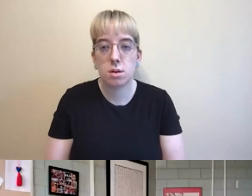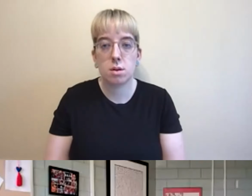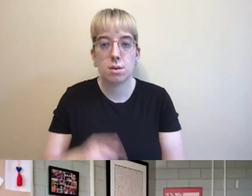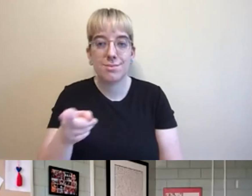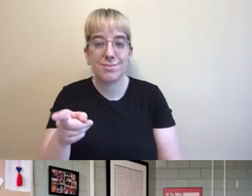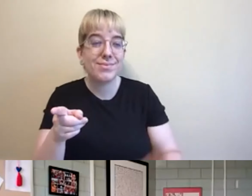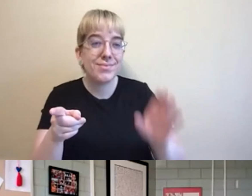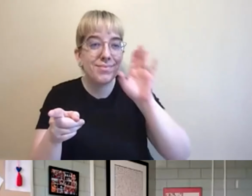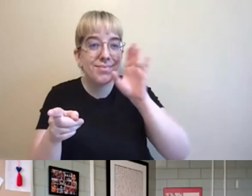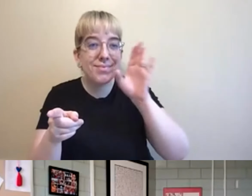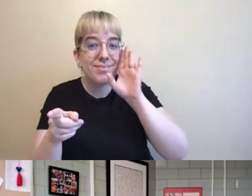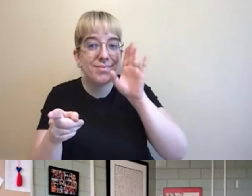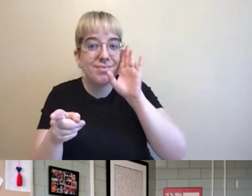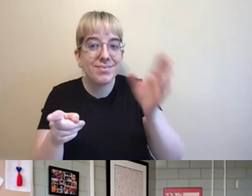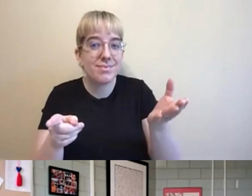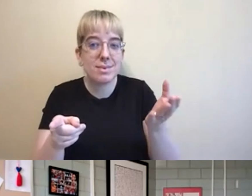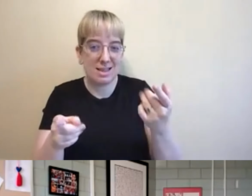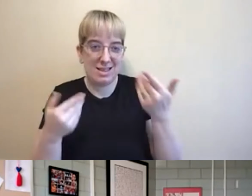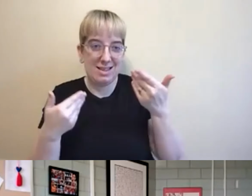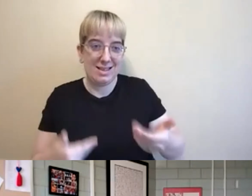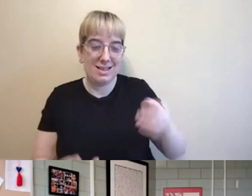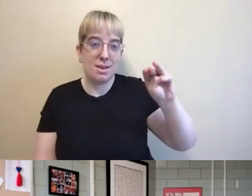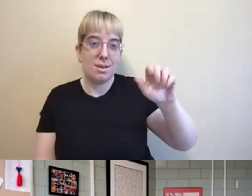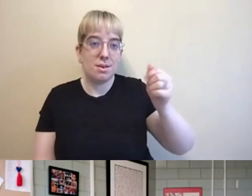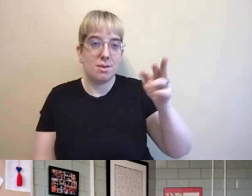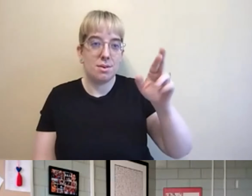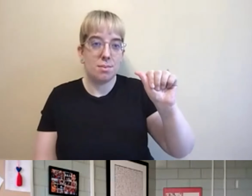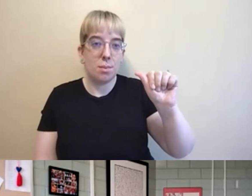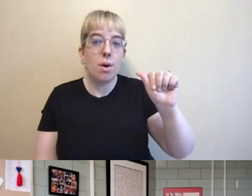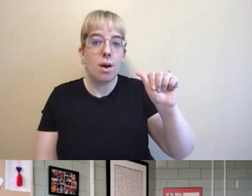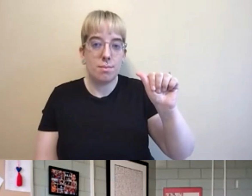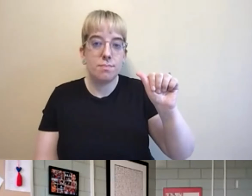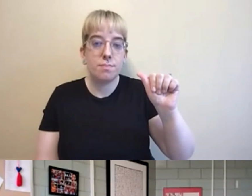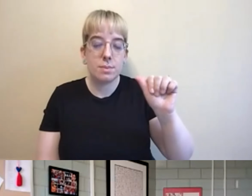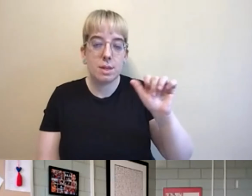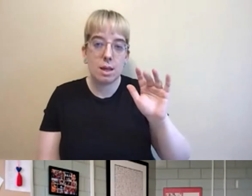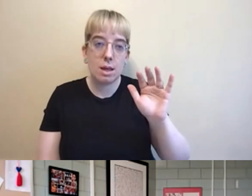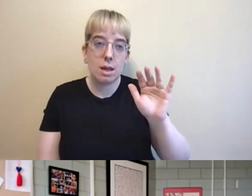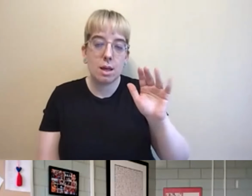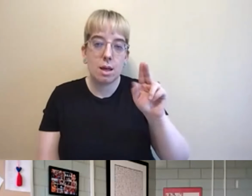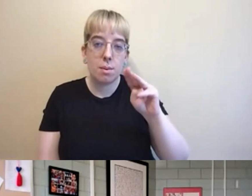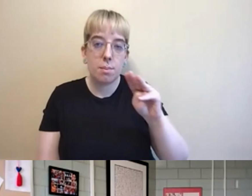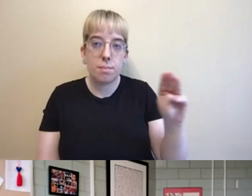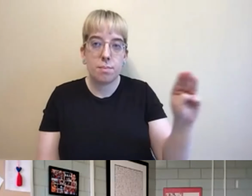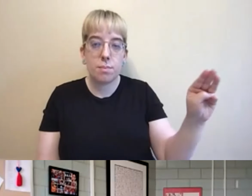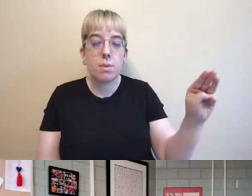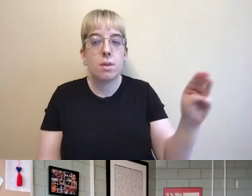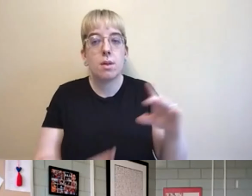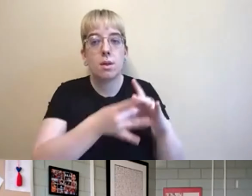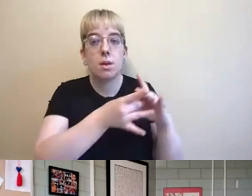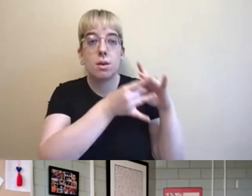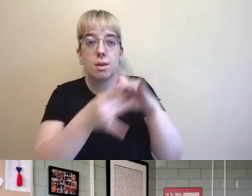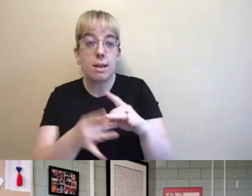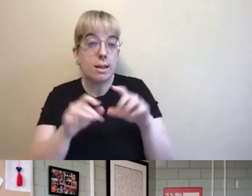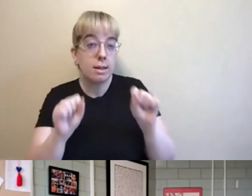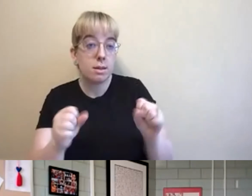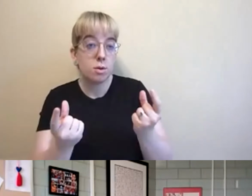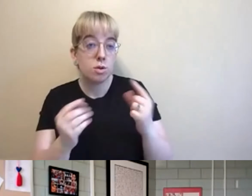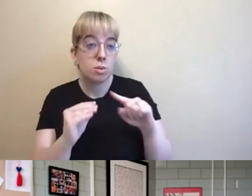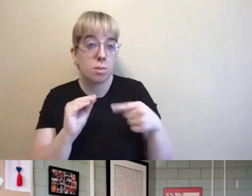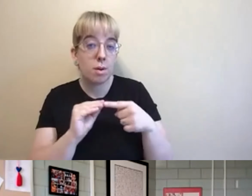Hi, in terms of what can be, this is Maura Downs from the WBDC. Okay, Maura Downs está hablando ahora de lo que